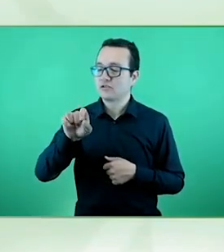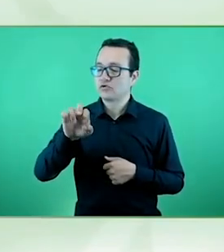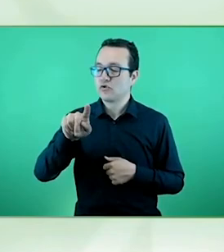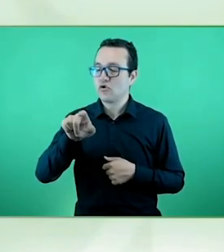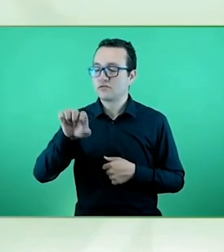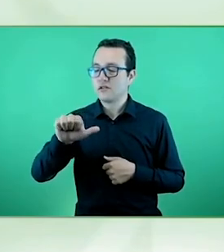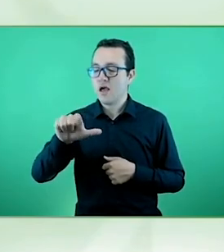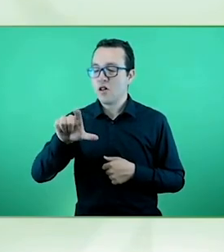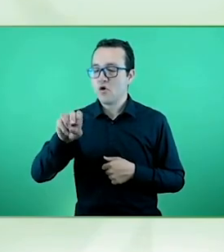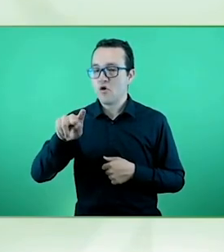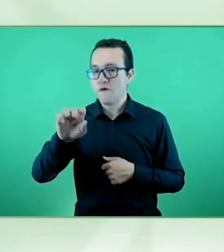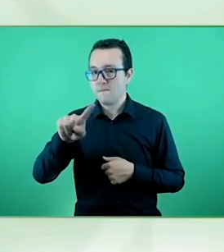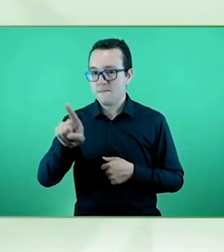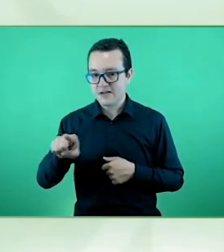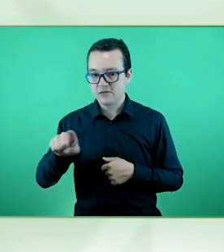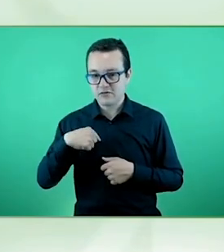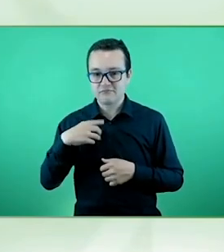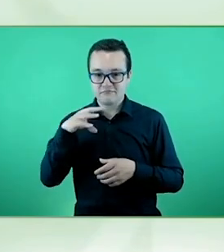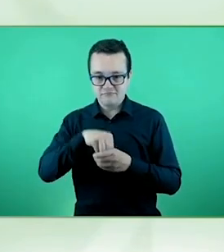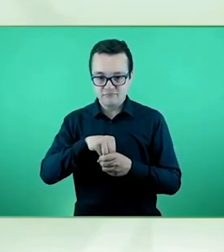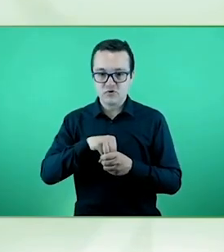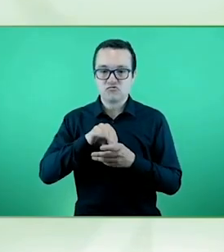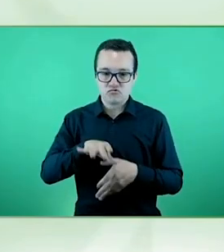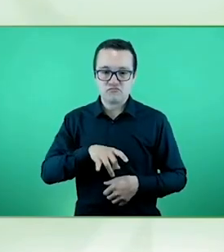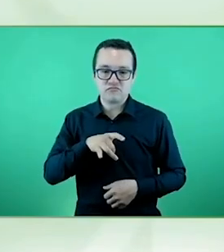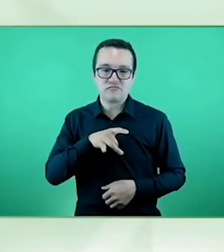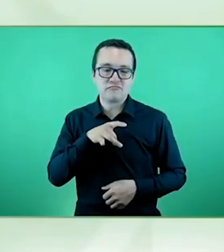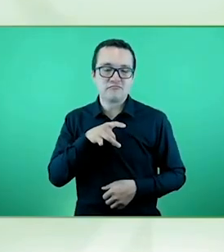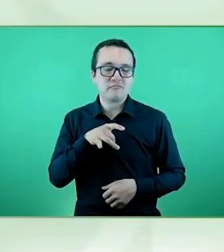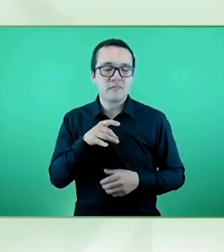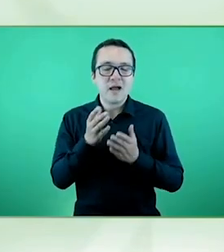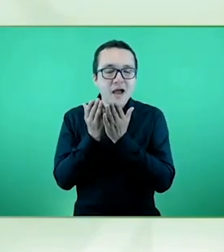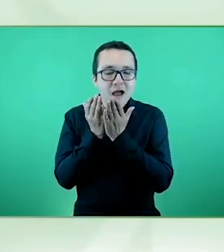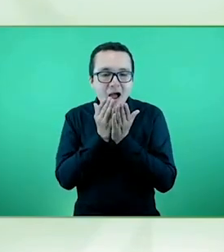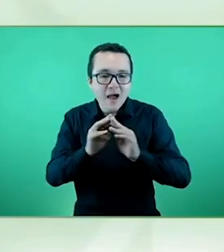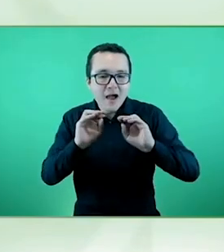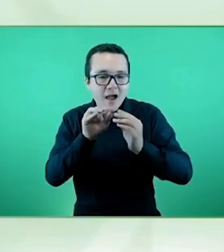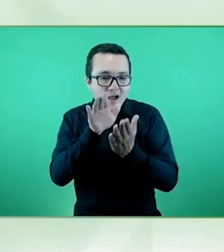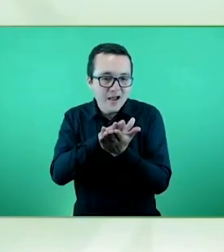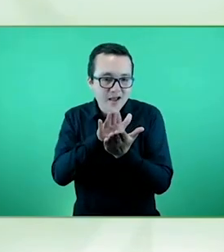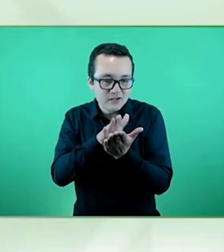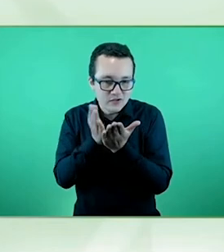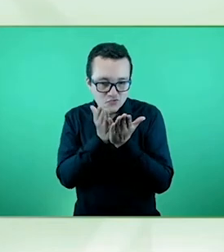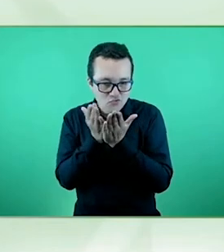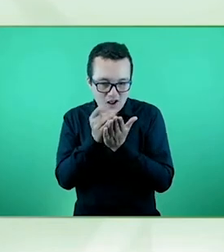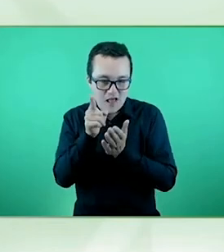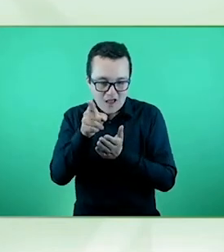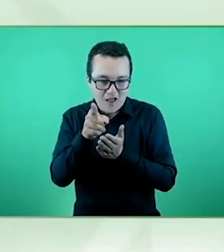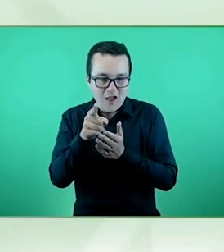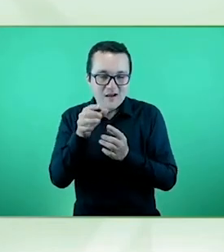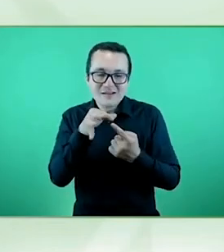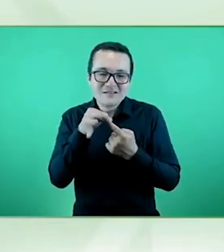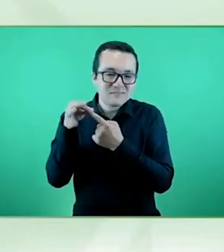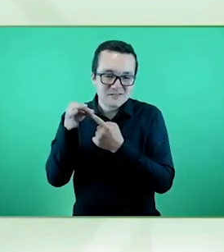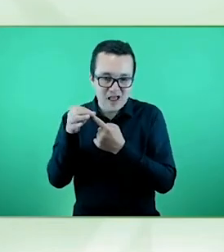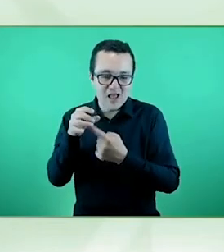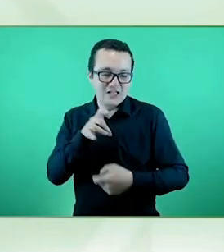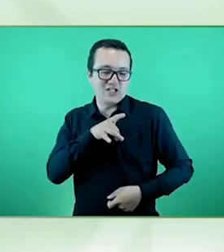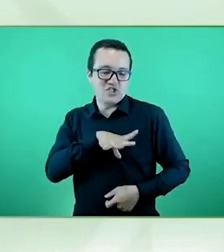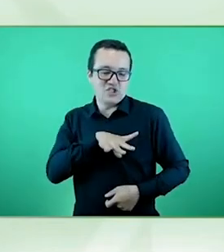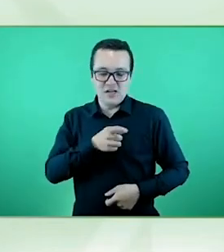Especial Chile-España y les voy a contar un poco sobre esta experiencia de una cooperativa de trabajo que de nombre